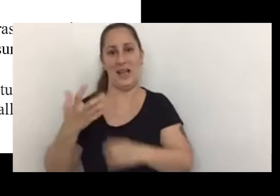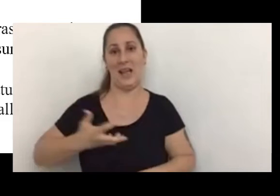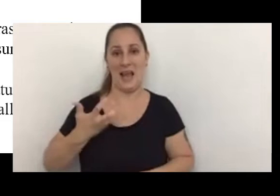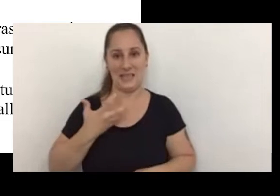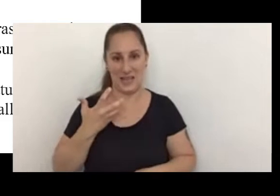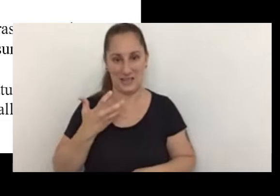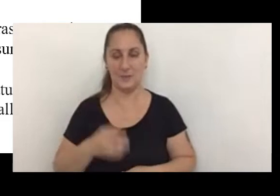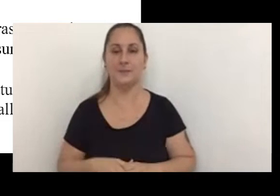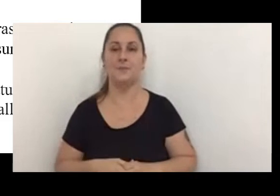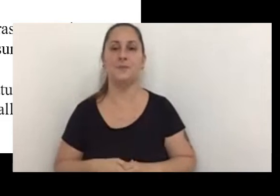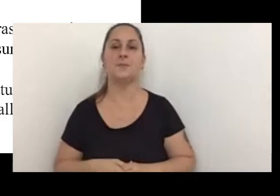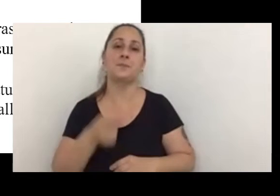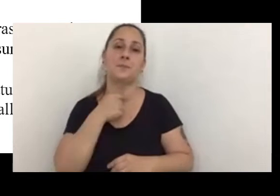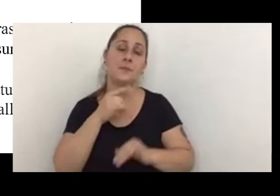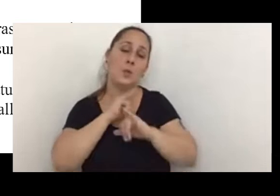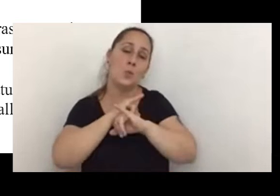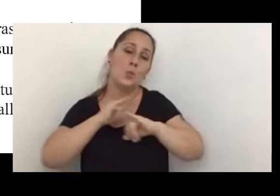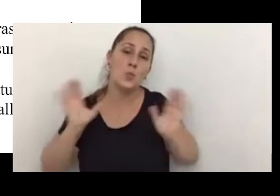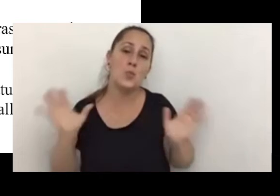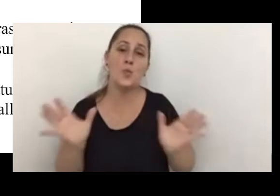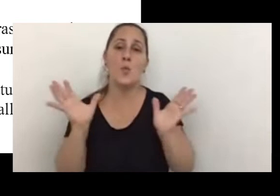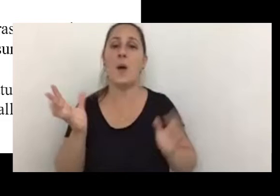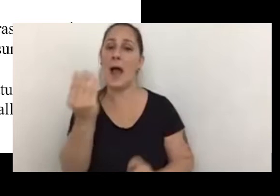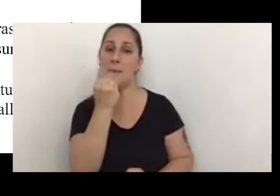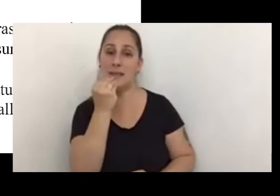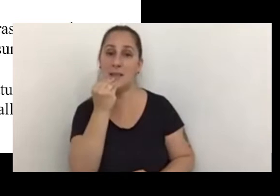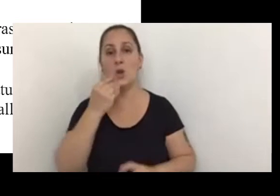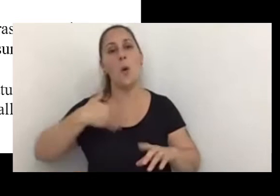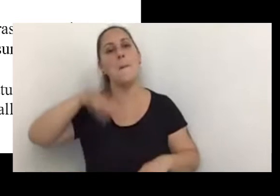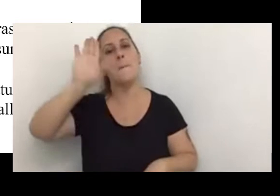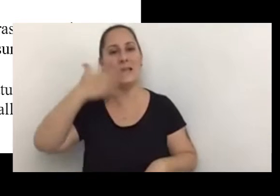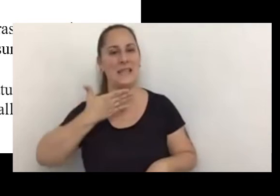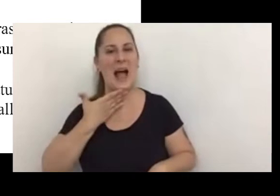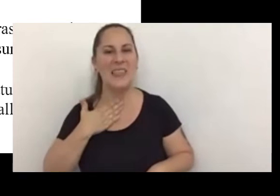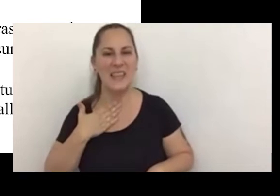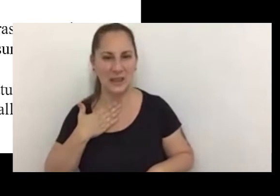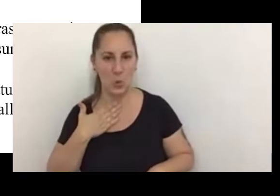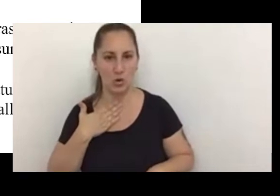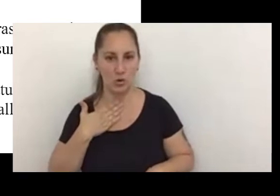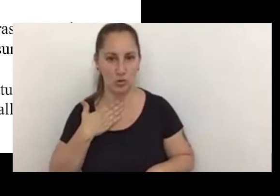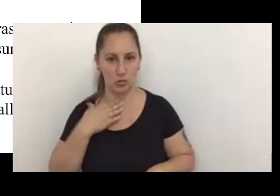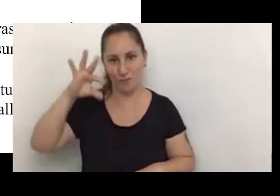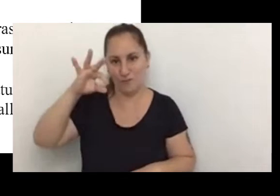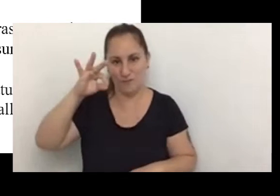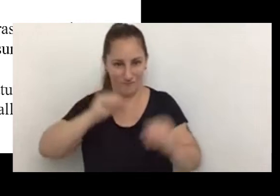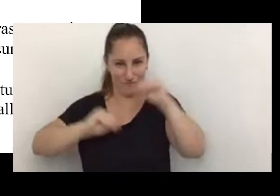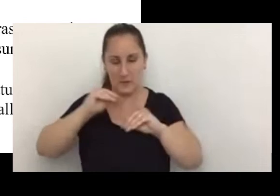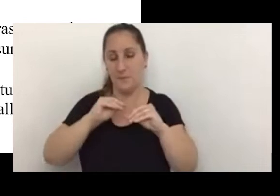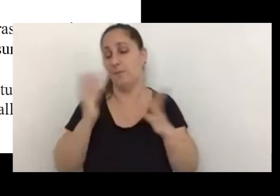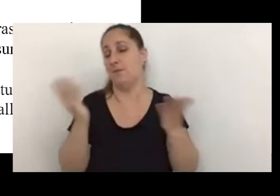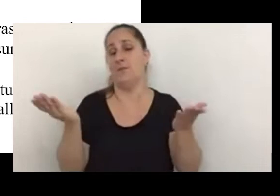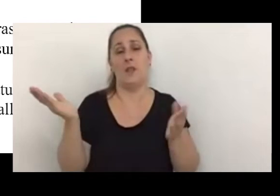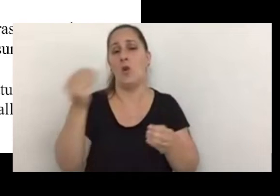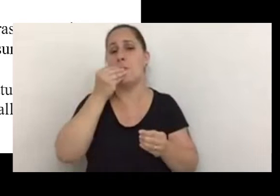Es decir, se promueve alimentación con más aditivos. Claro que esta medida afecta a todos los alimentos,